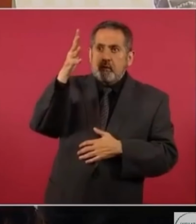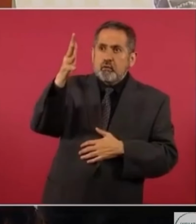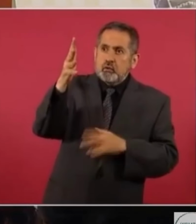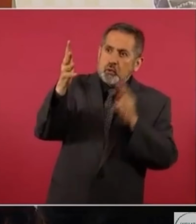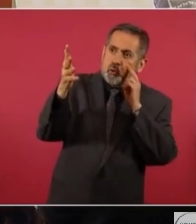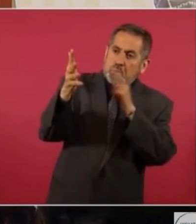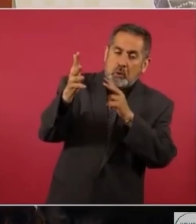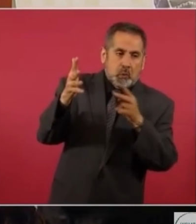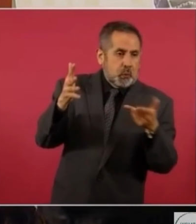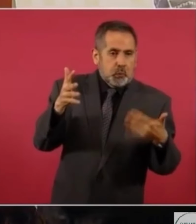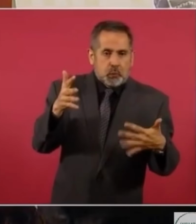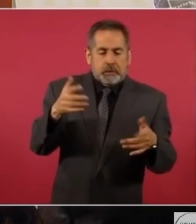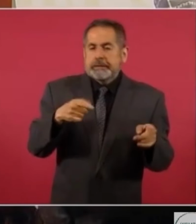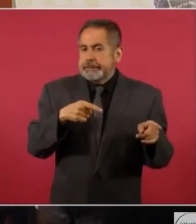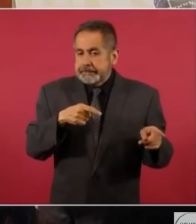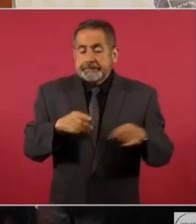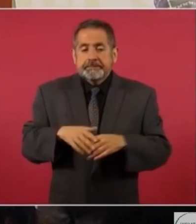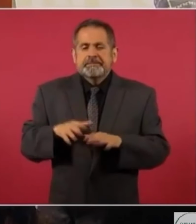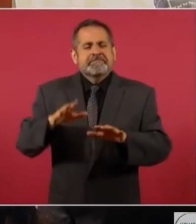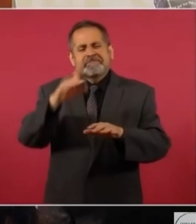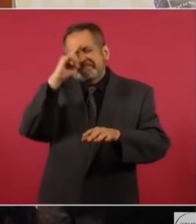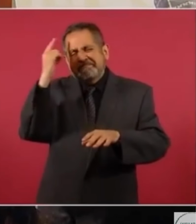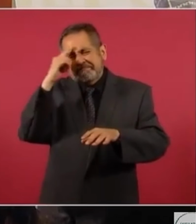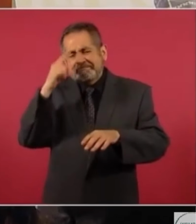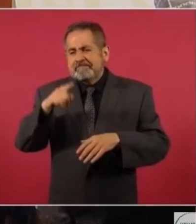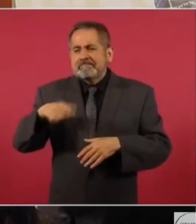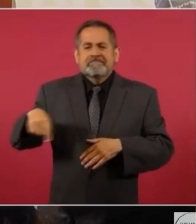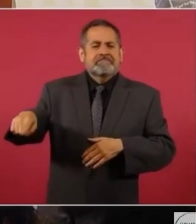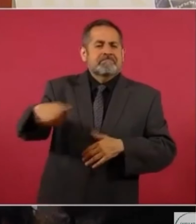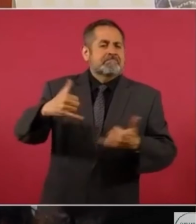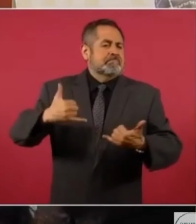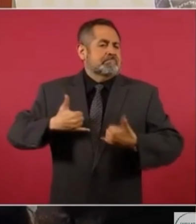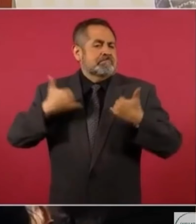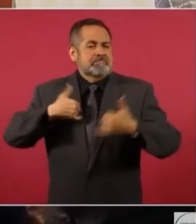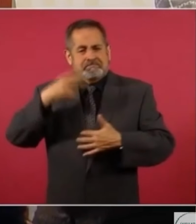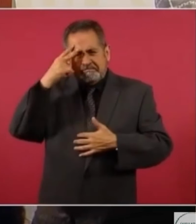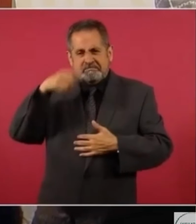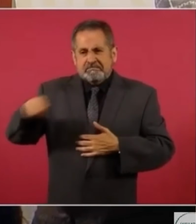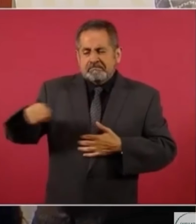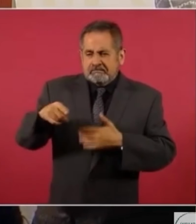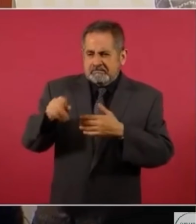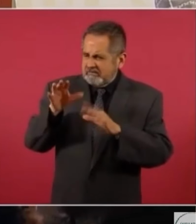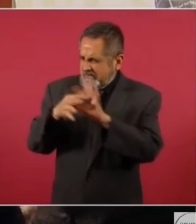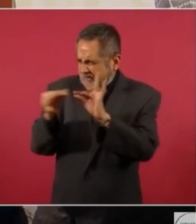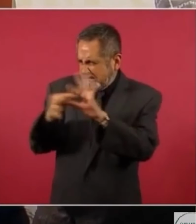Debemos abrirle a los jóvenes mexicanos ambiciosos